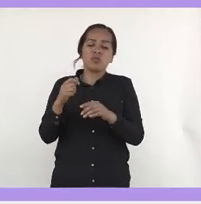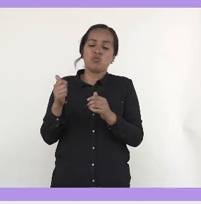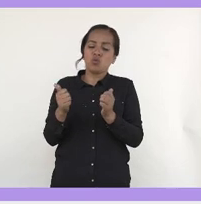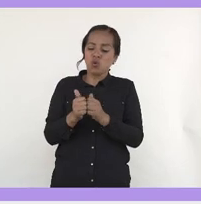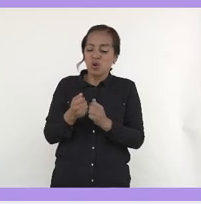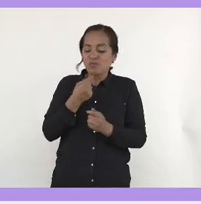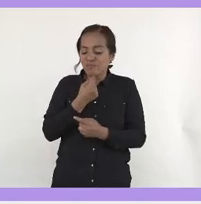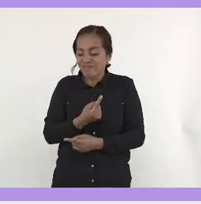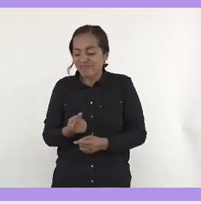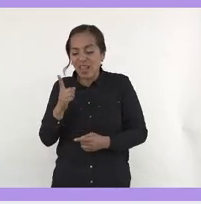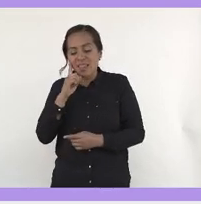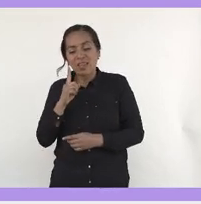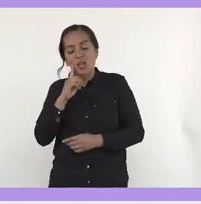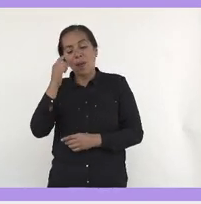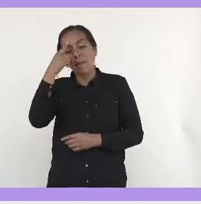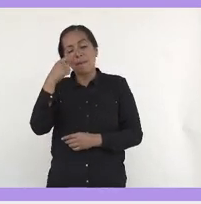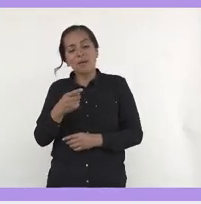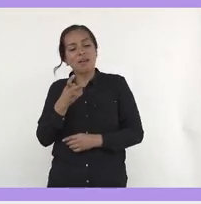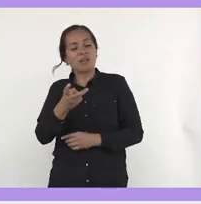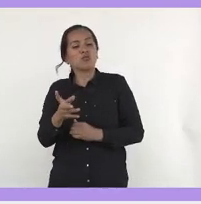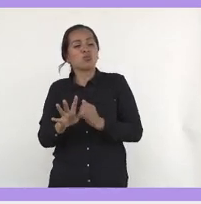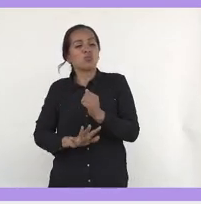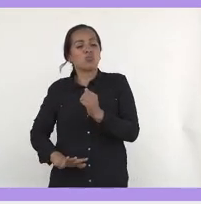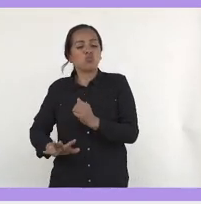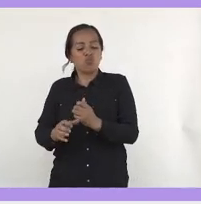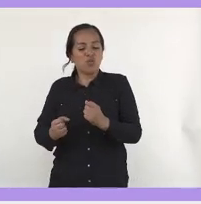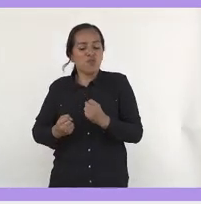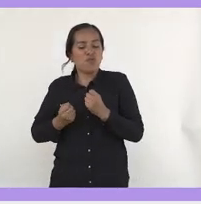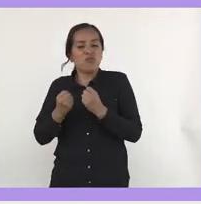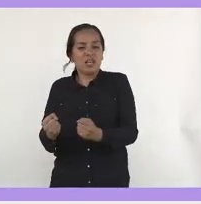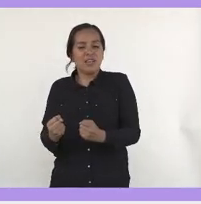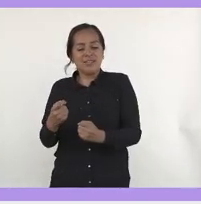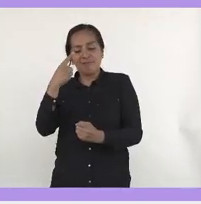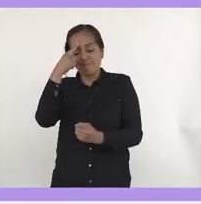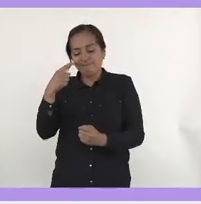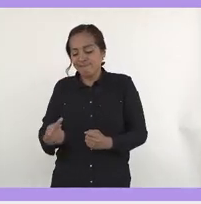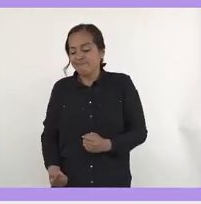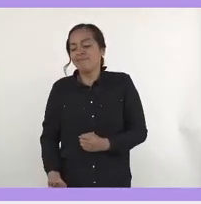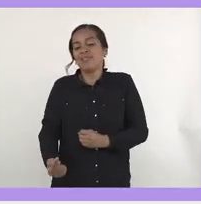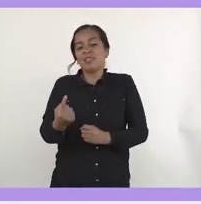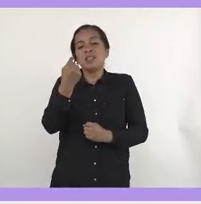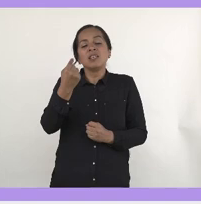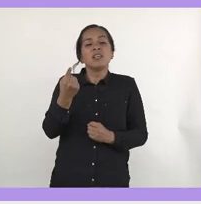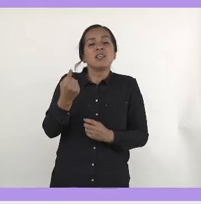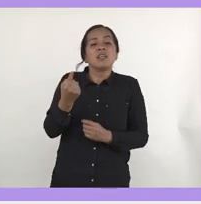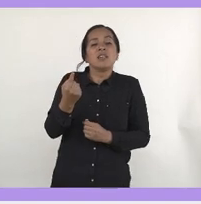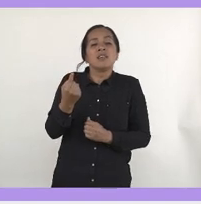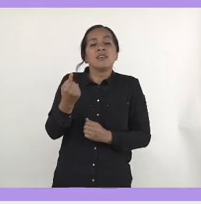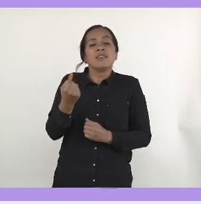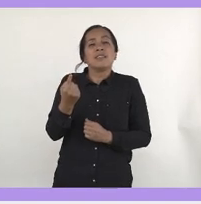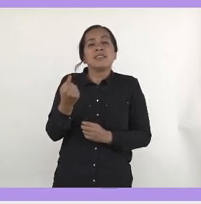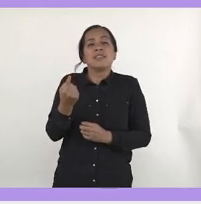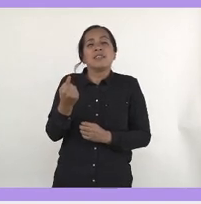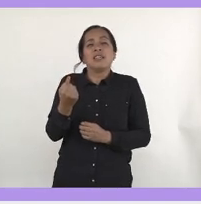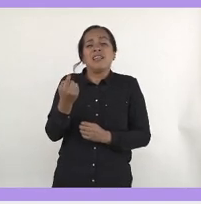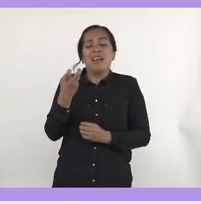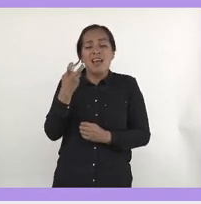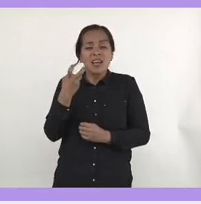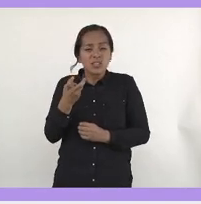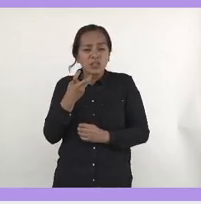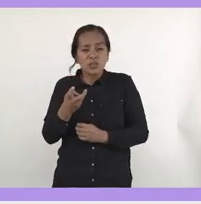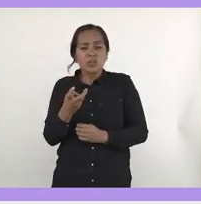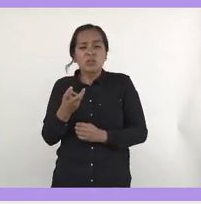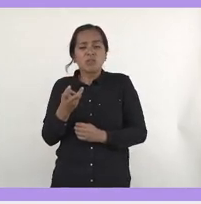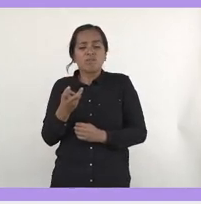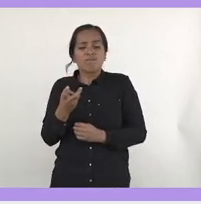pequeñas para que se sea la base lo sólido como lo mencionaba hace un momento Ana No justamente tener